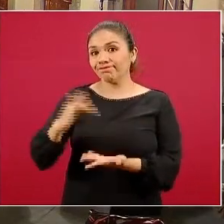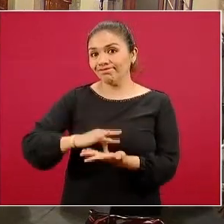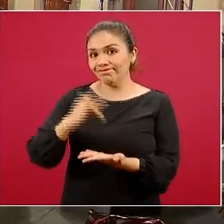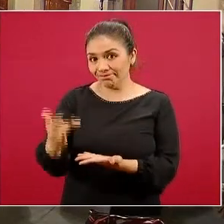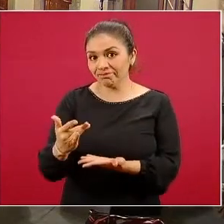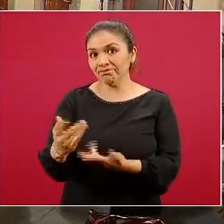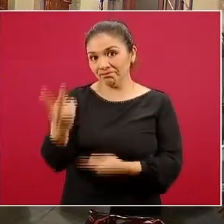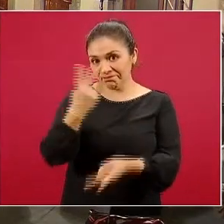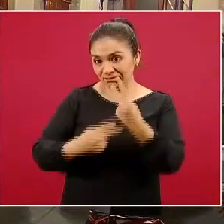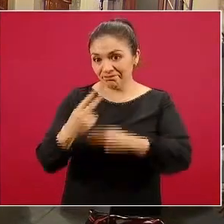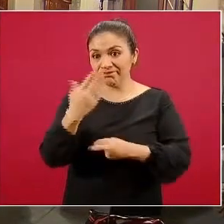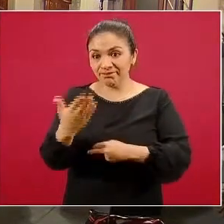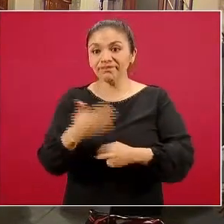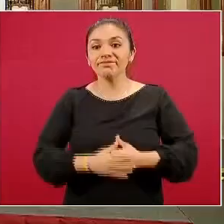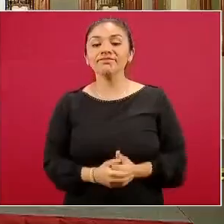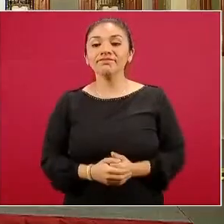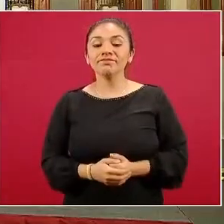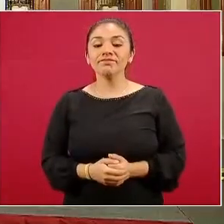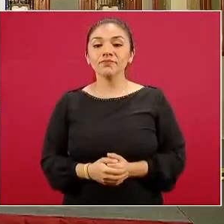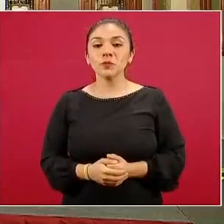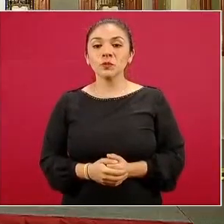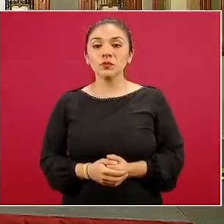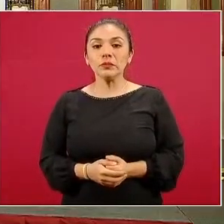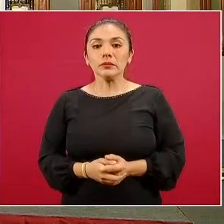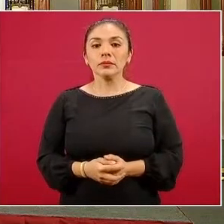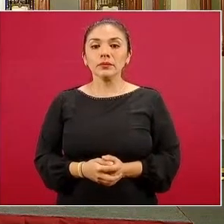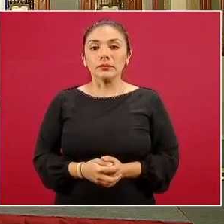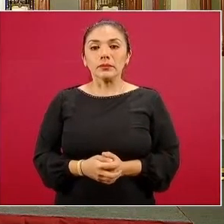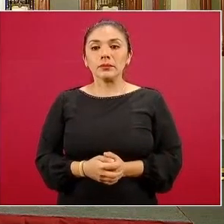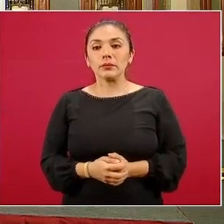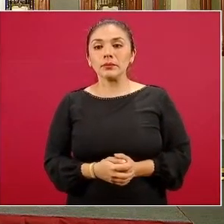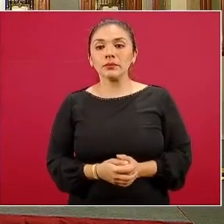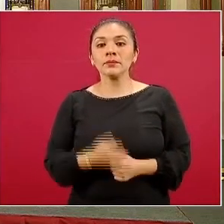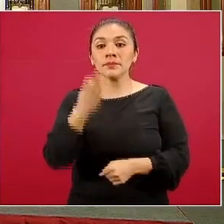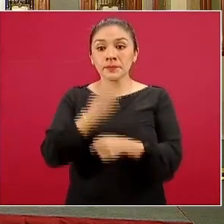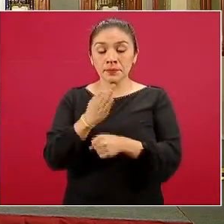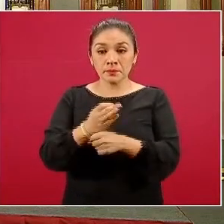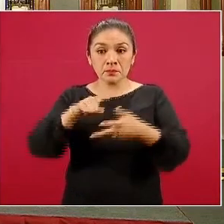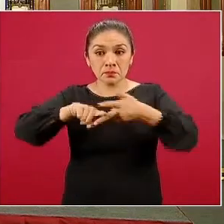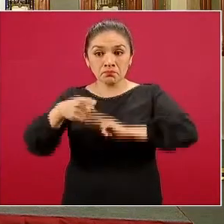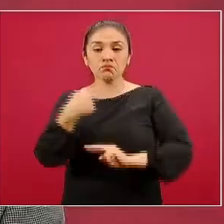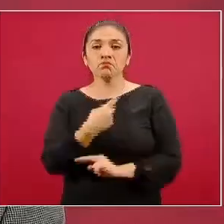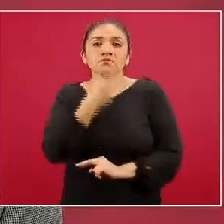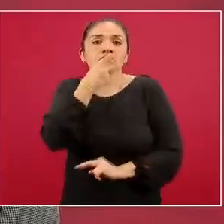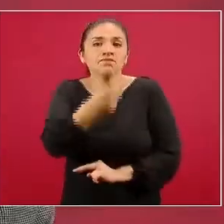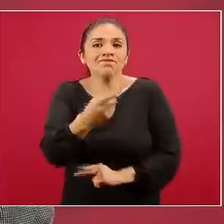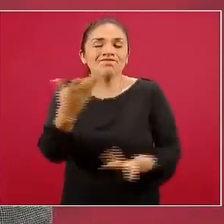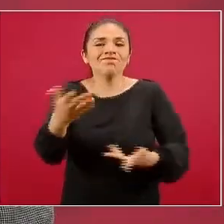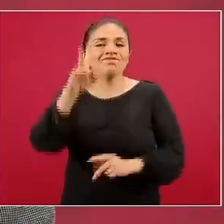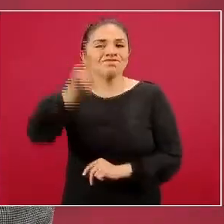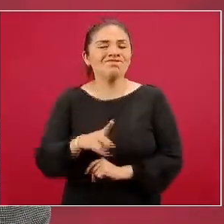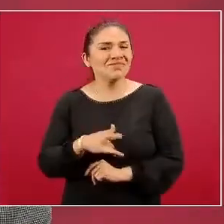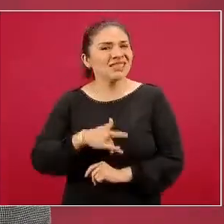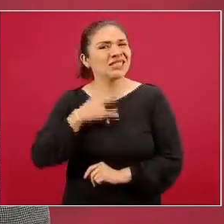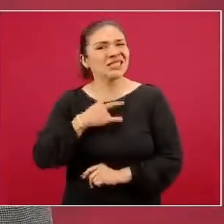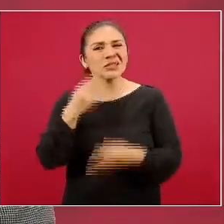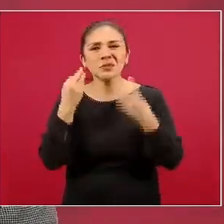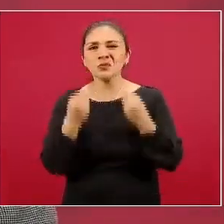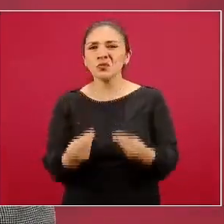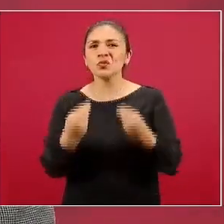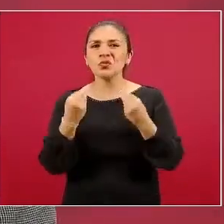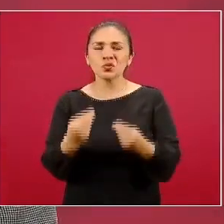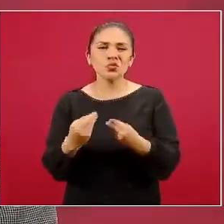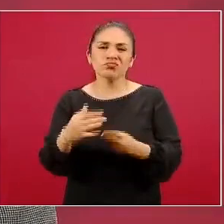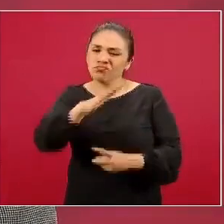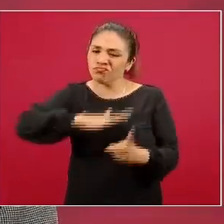agradecemos eso, Aletze, bienvenida nuevamente. Quisiera empezar expresando nuestro pésame a